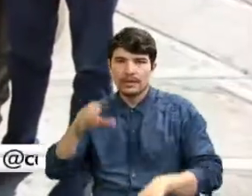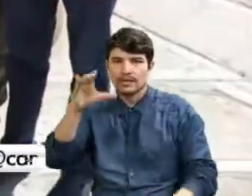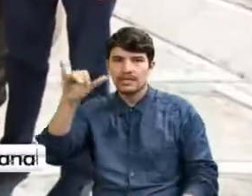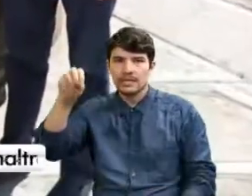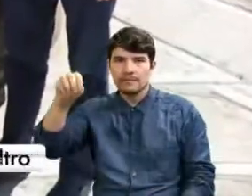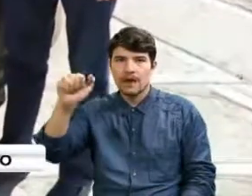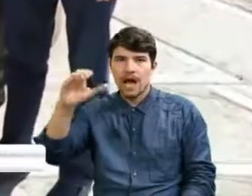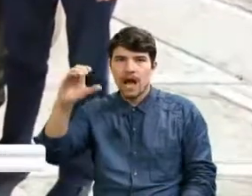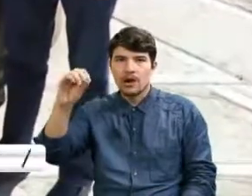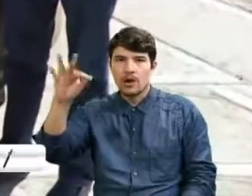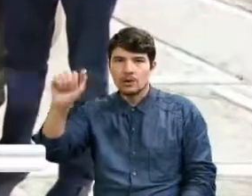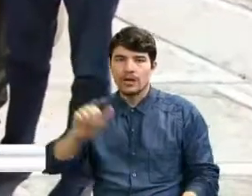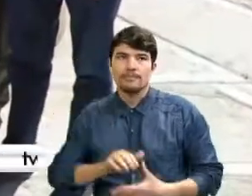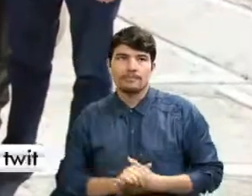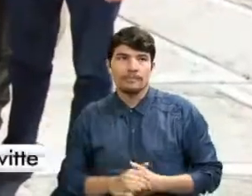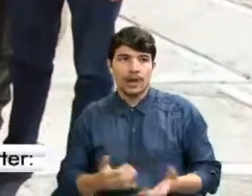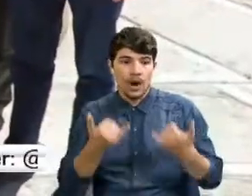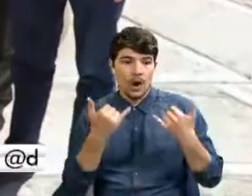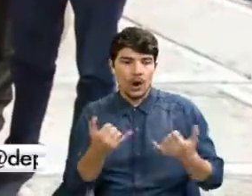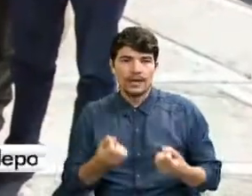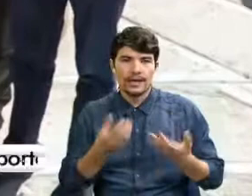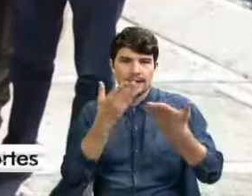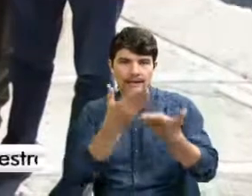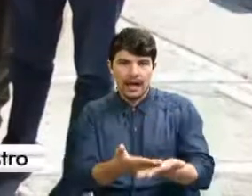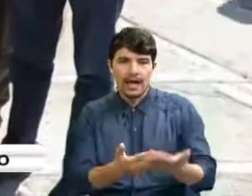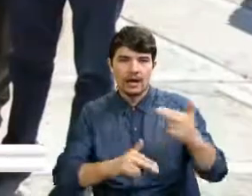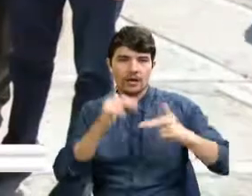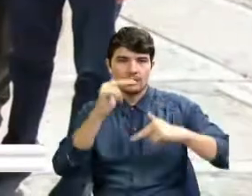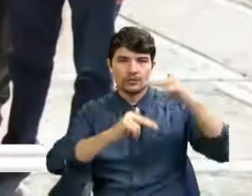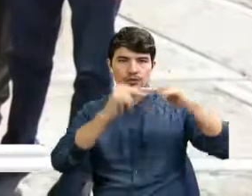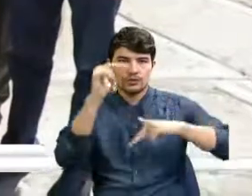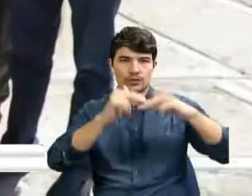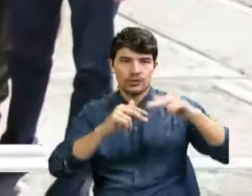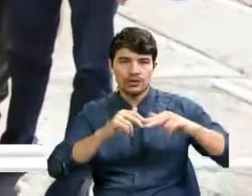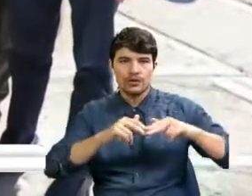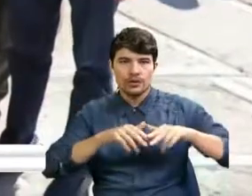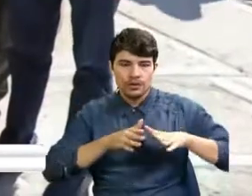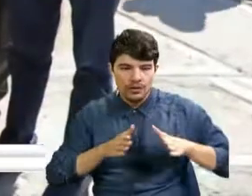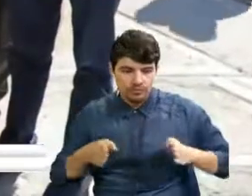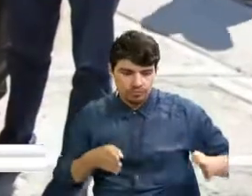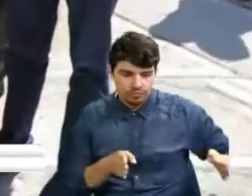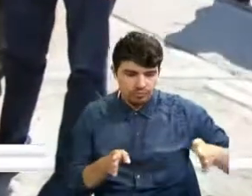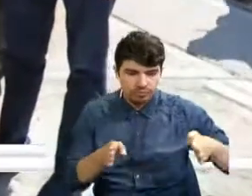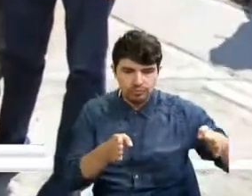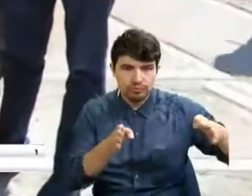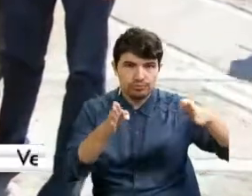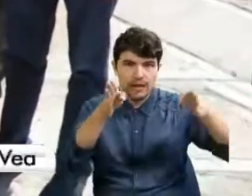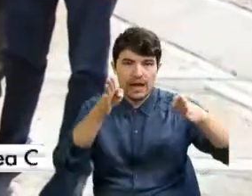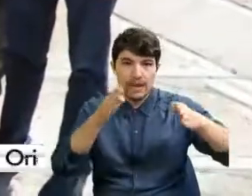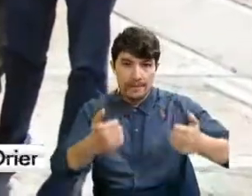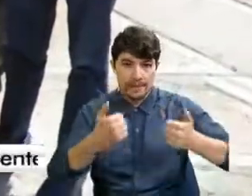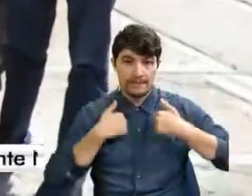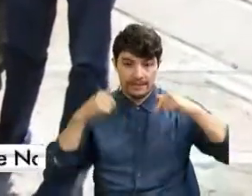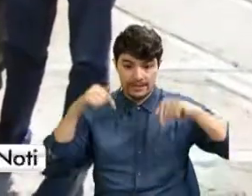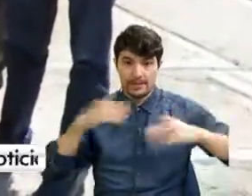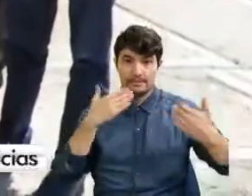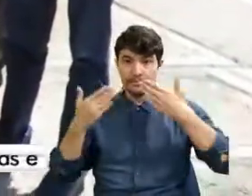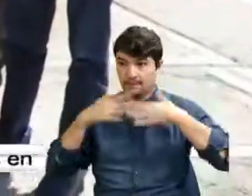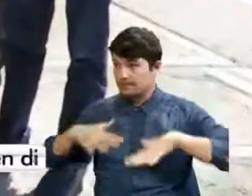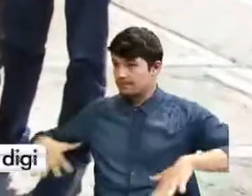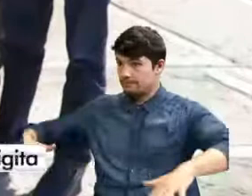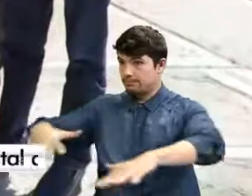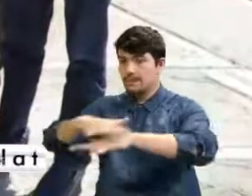hoy de la construcción de estas placas huellas que benefician no solamente a esta vereda sino igualmente